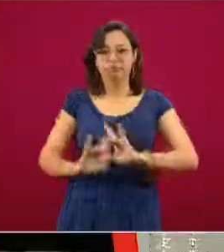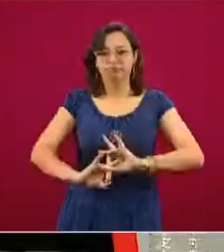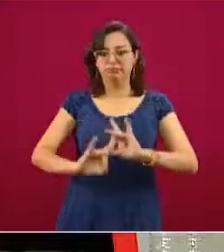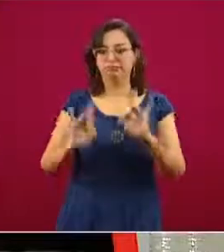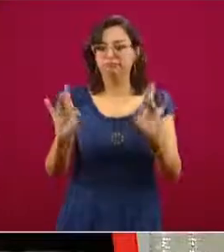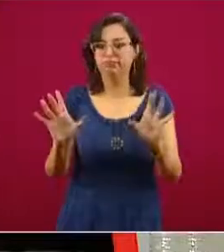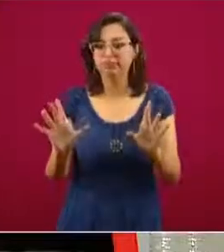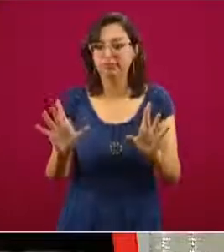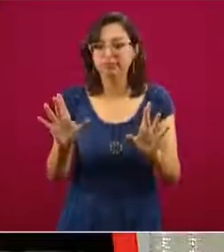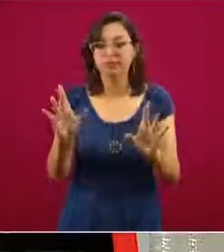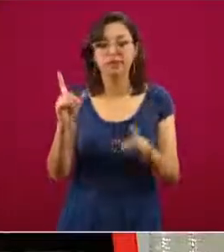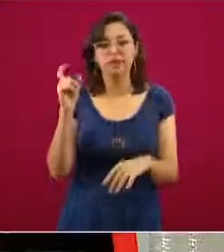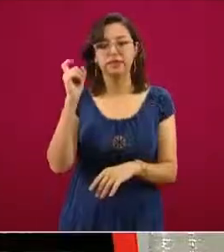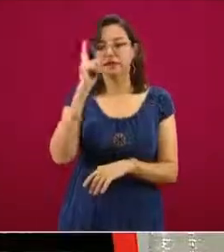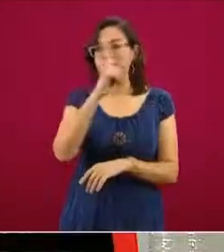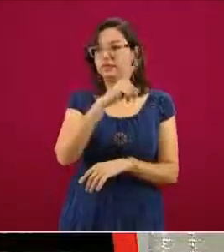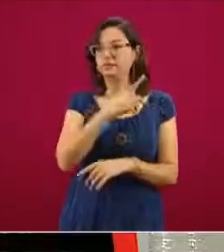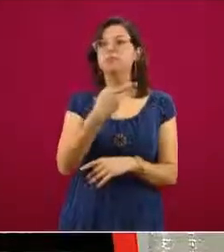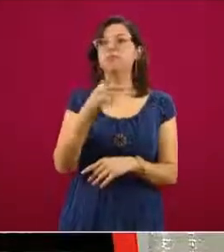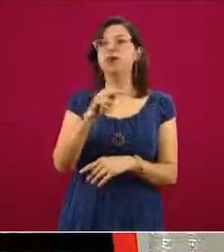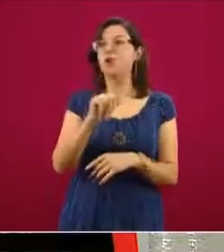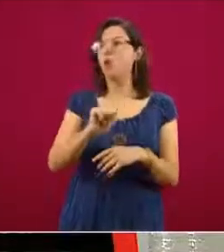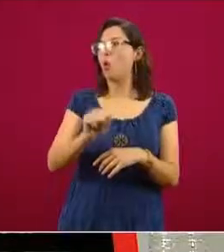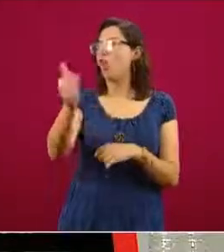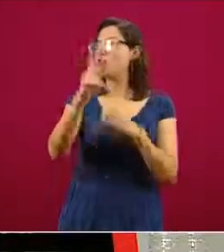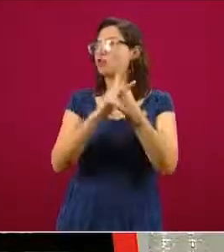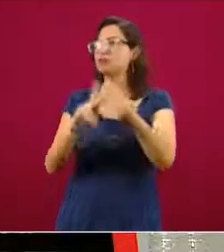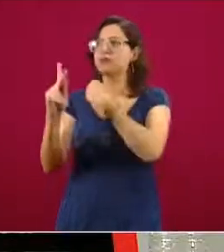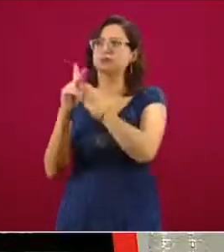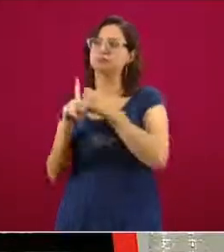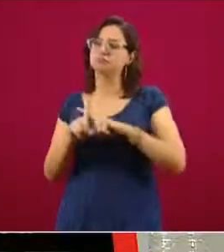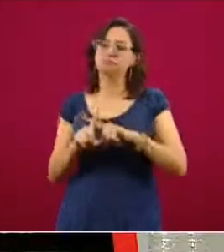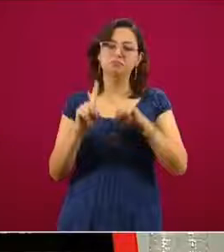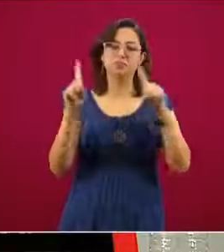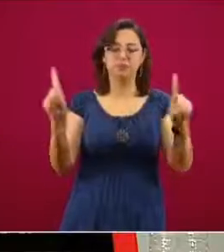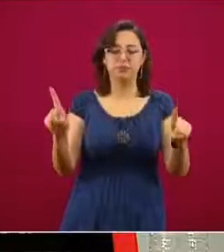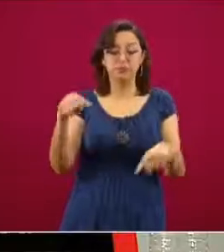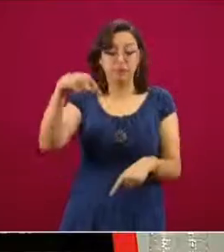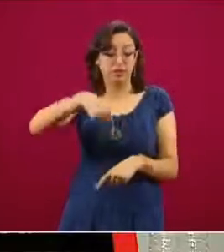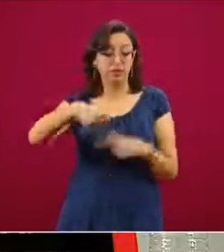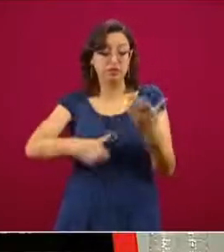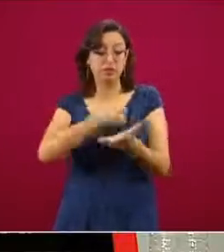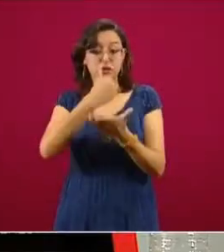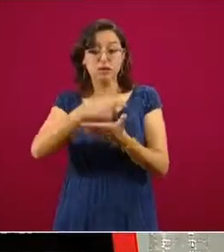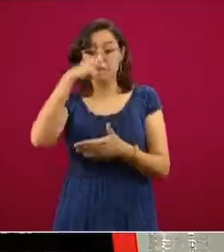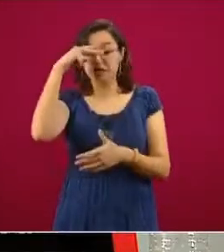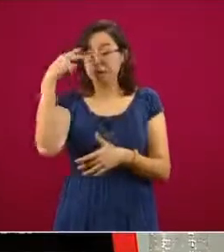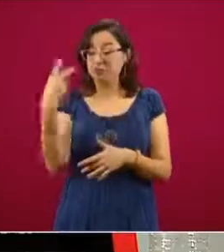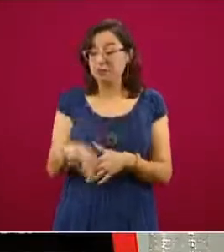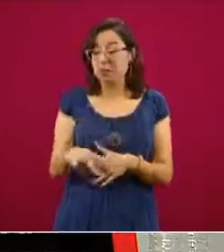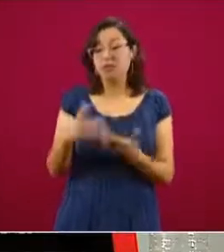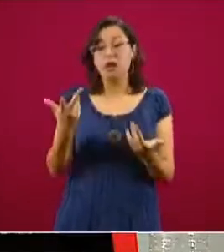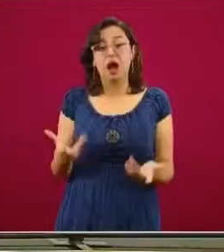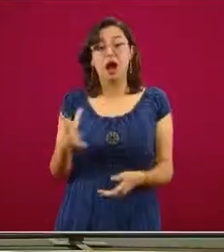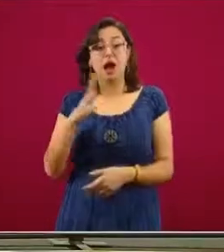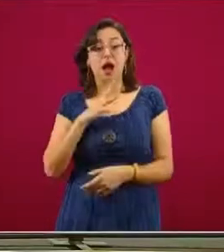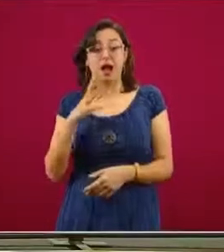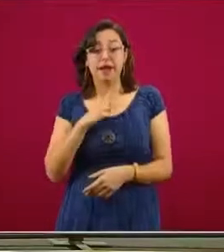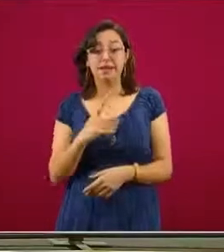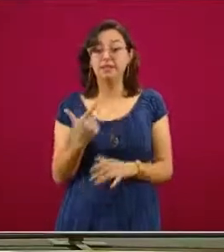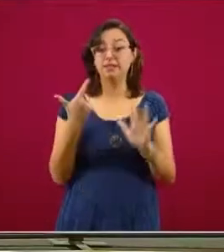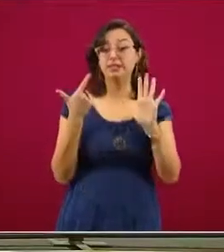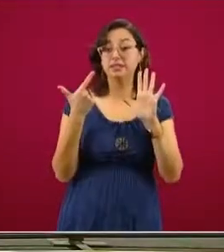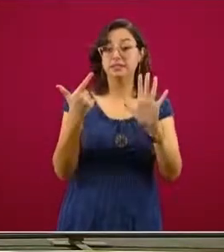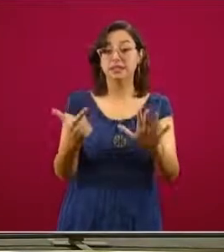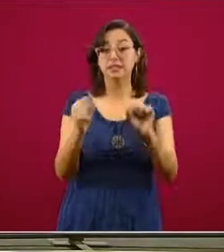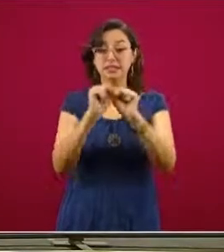muy diferente a la del resto del mundo. Solo para hablar de la ciudad, en esta gran ciudad de México conviven por lo menos 7 sistemas de